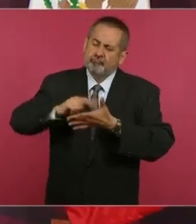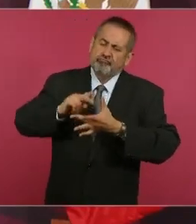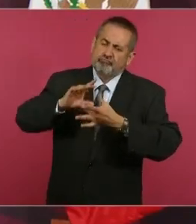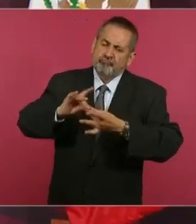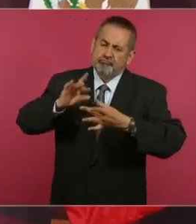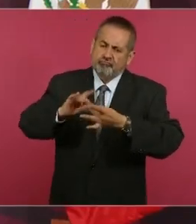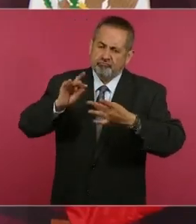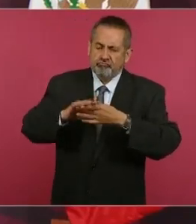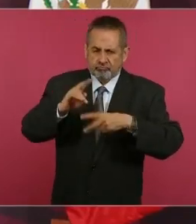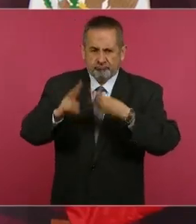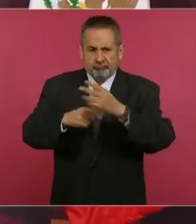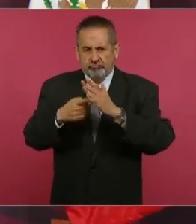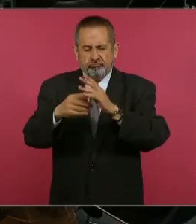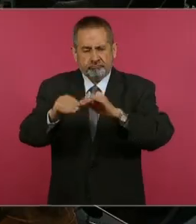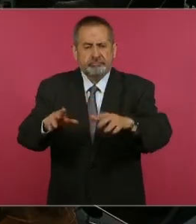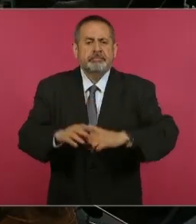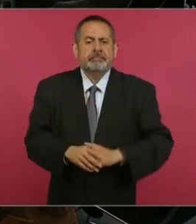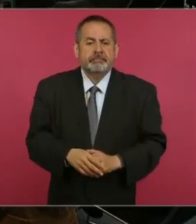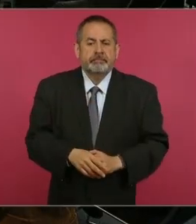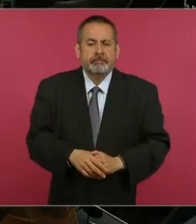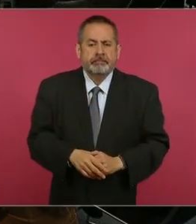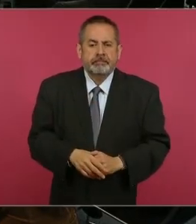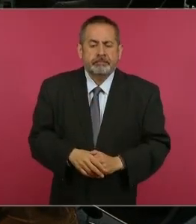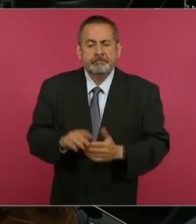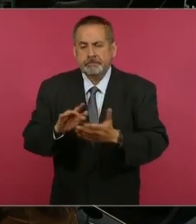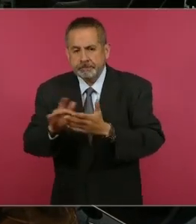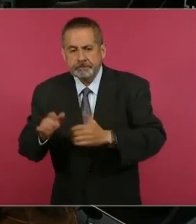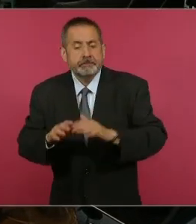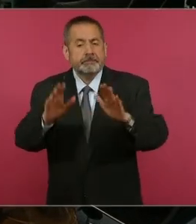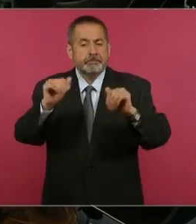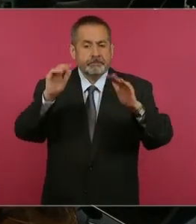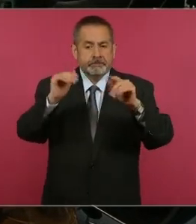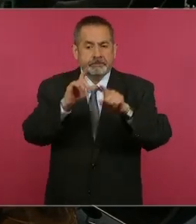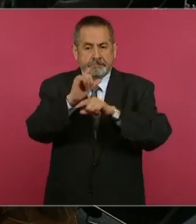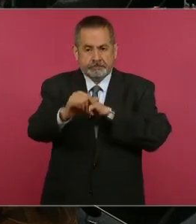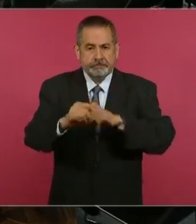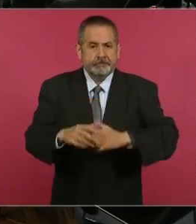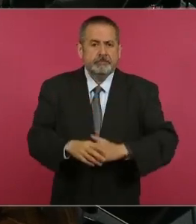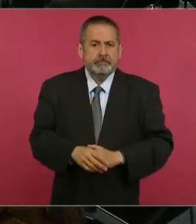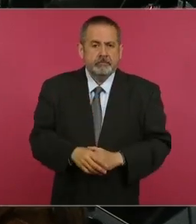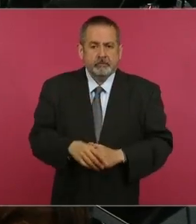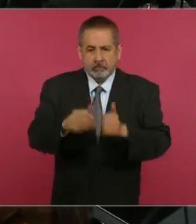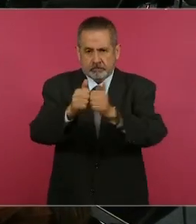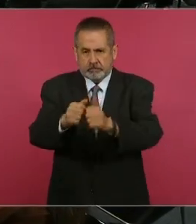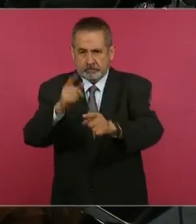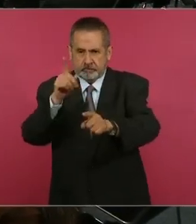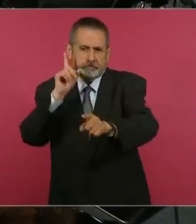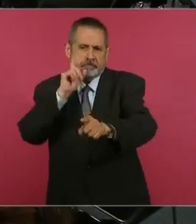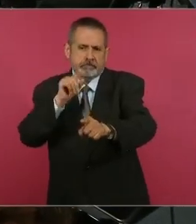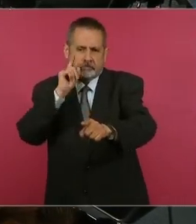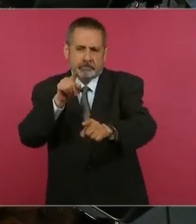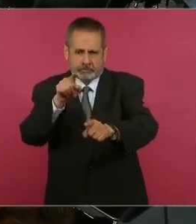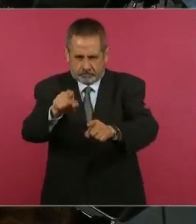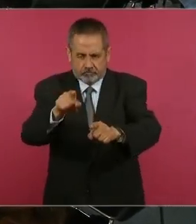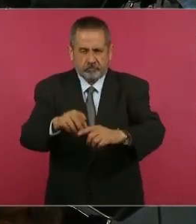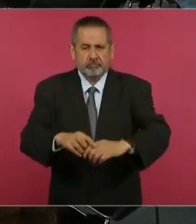de Florida. Okay. Muchas gracias, presidente. Muy bien. Ahora sí, ya nos vamos. Te quedas tú para mañana.